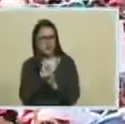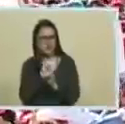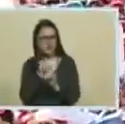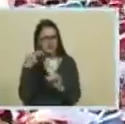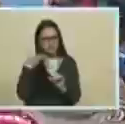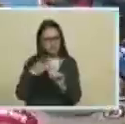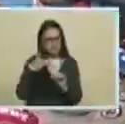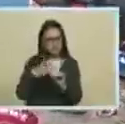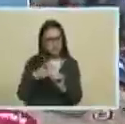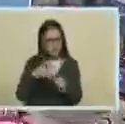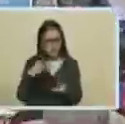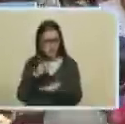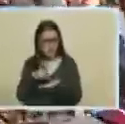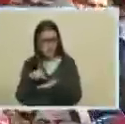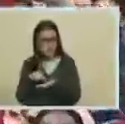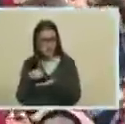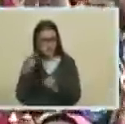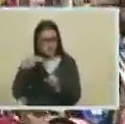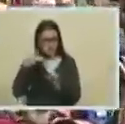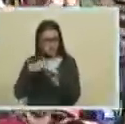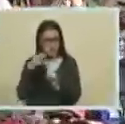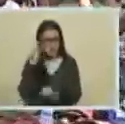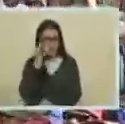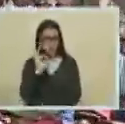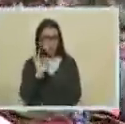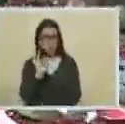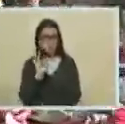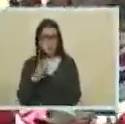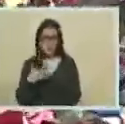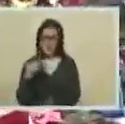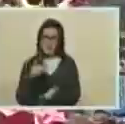¿Quieren participar en el Petro?